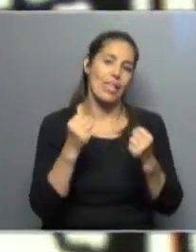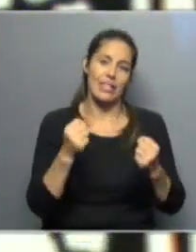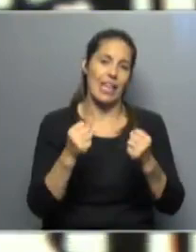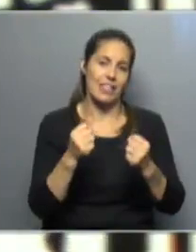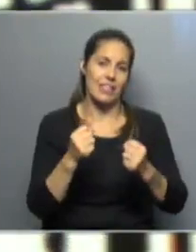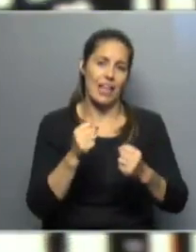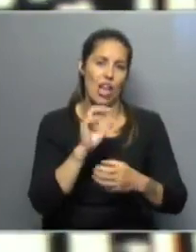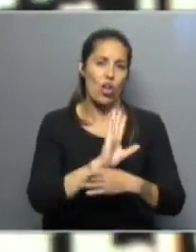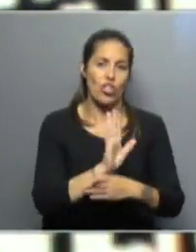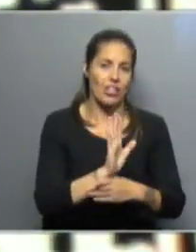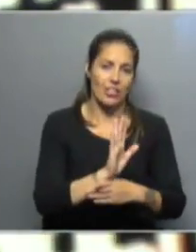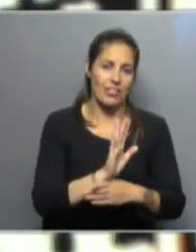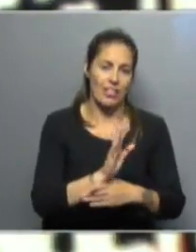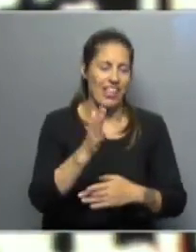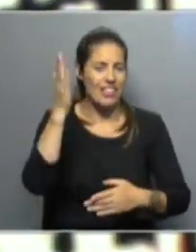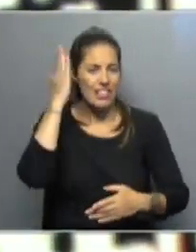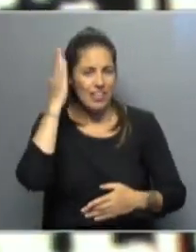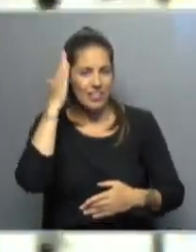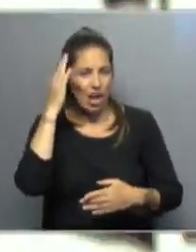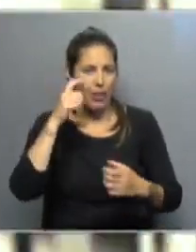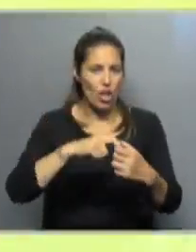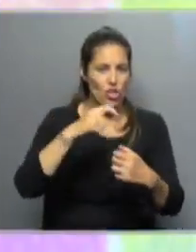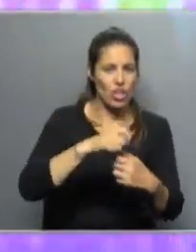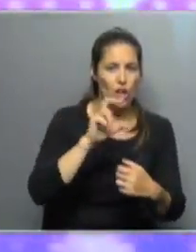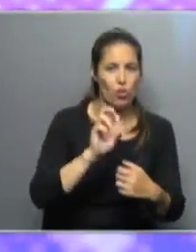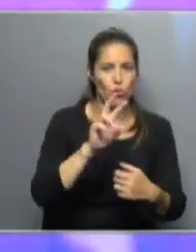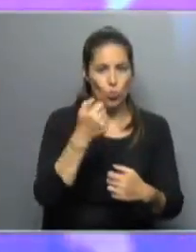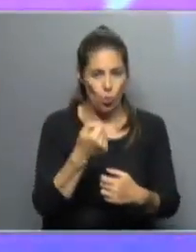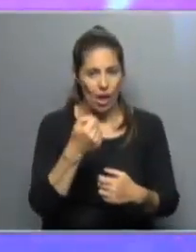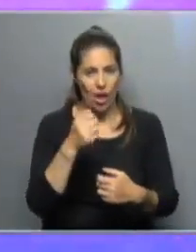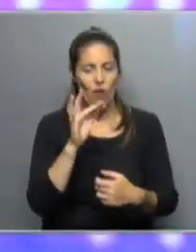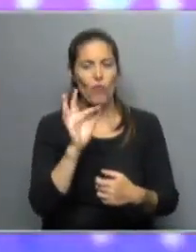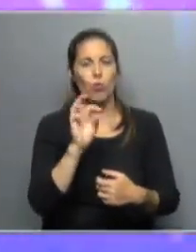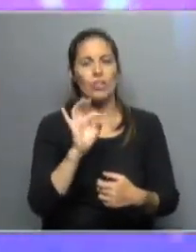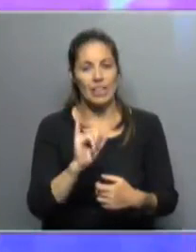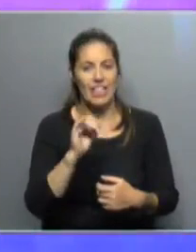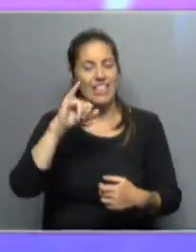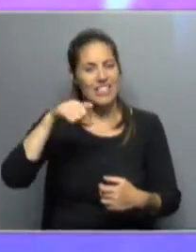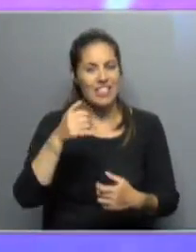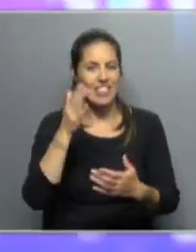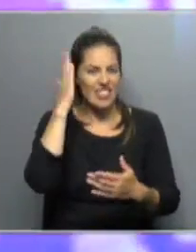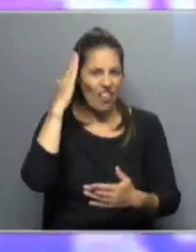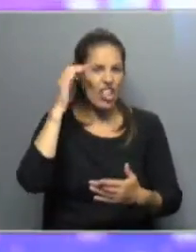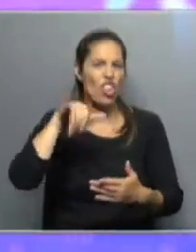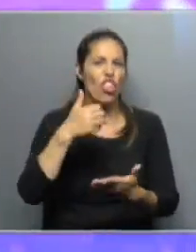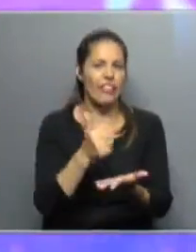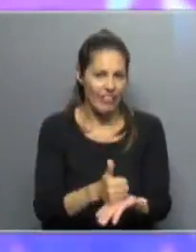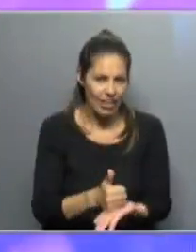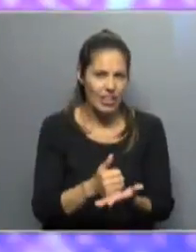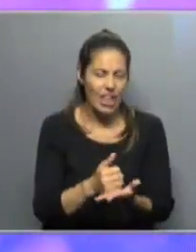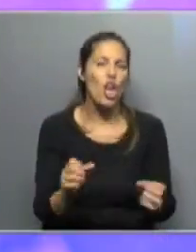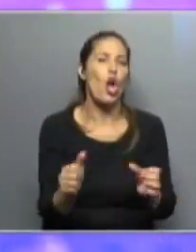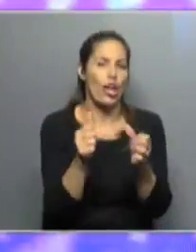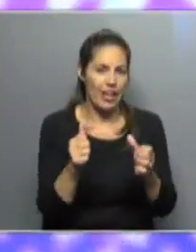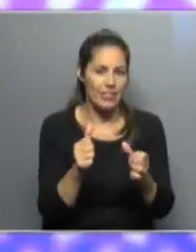La militancia de los actores saben, los sindicatos SUA y FUTI saben dónde están, por qué están y qué hacen y por qué lo hacen.